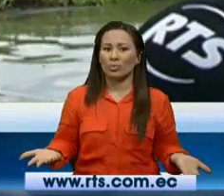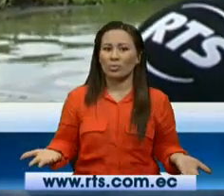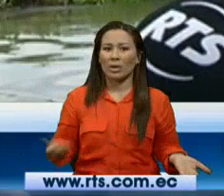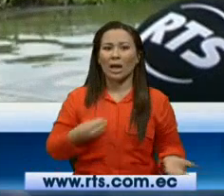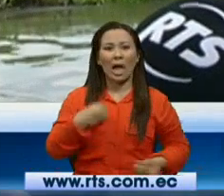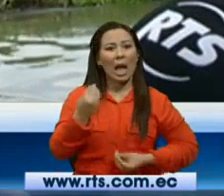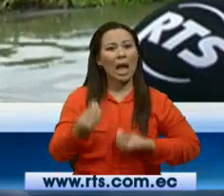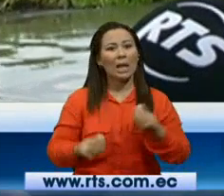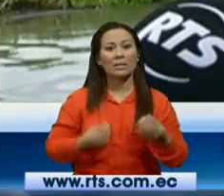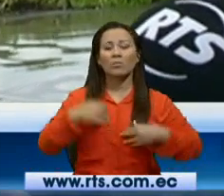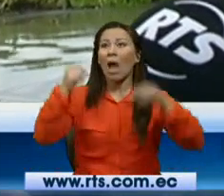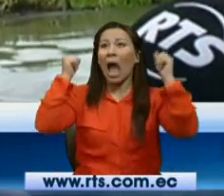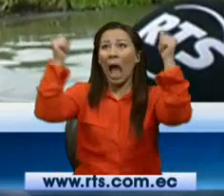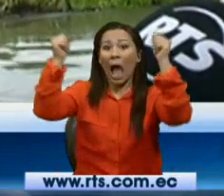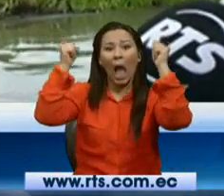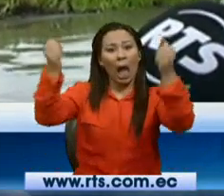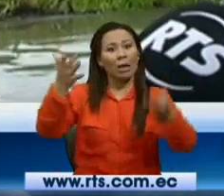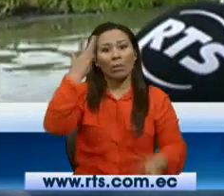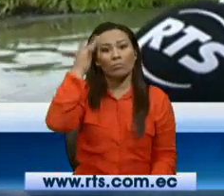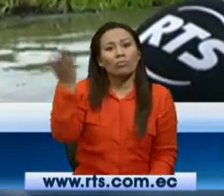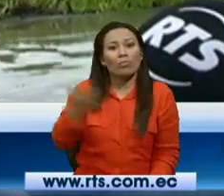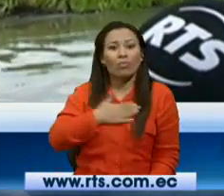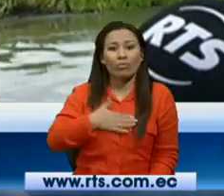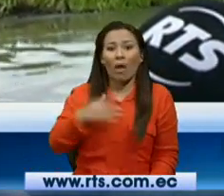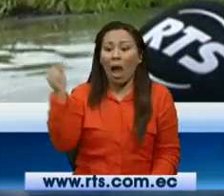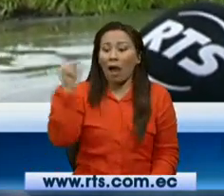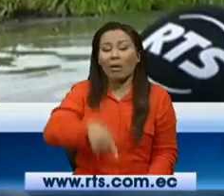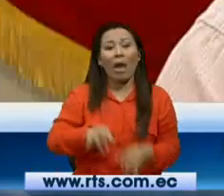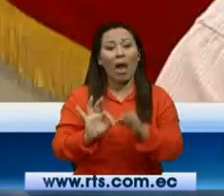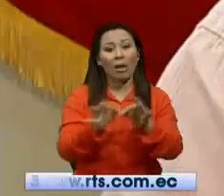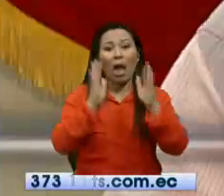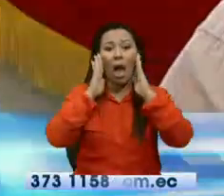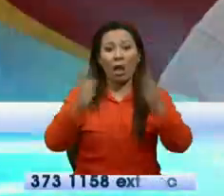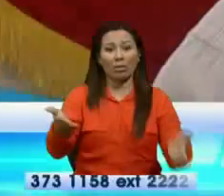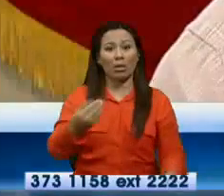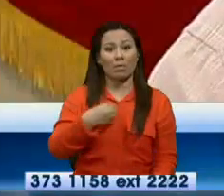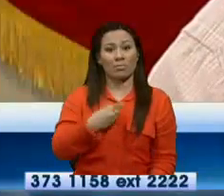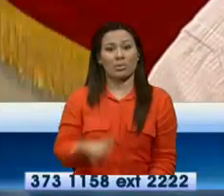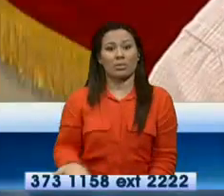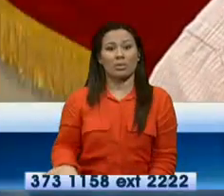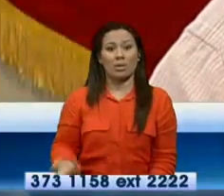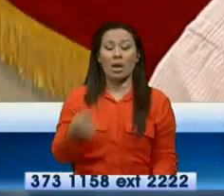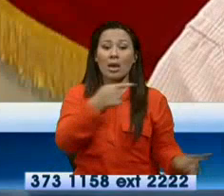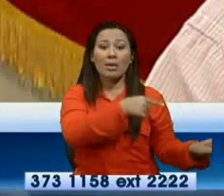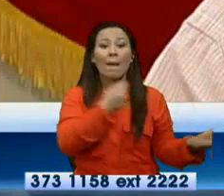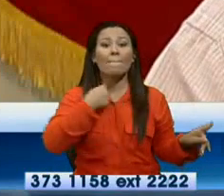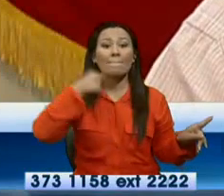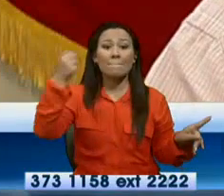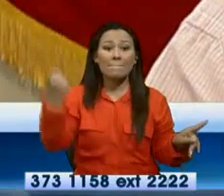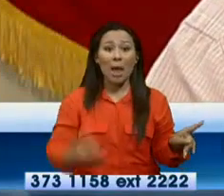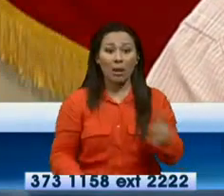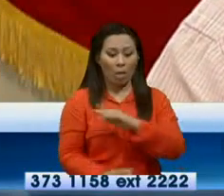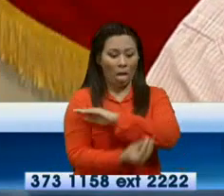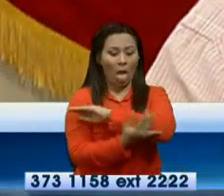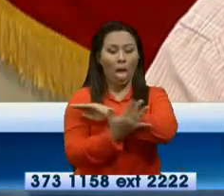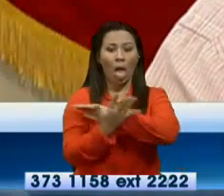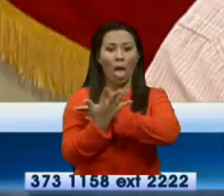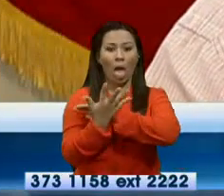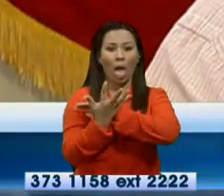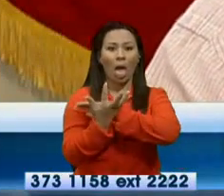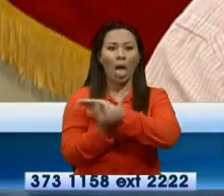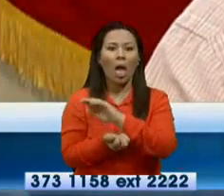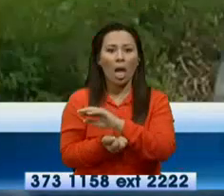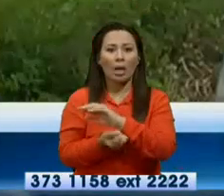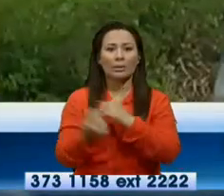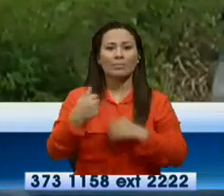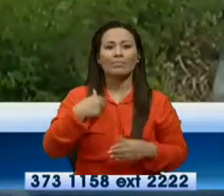Porque es la única manera de que mi querido amigo nos pueda atender. Han perdido todos sus cultivos y prácticamente no quieren salir